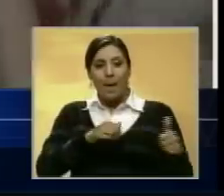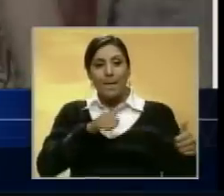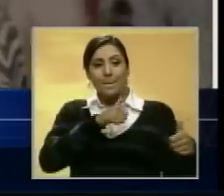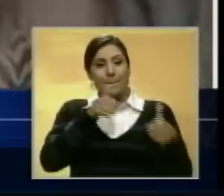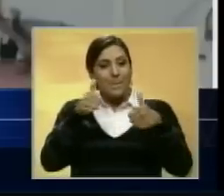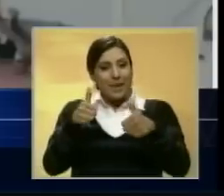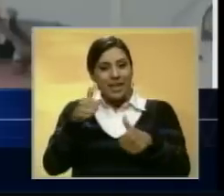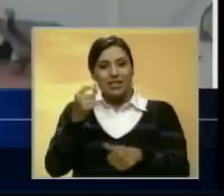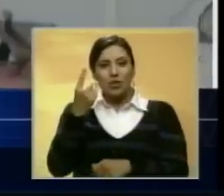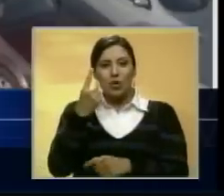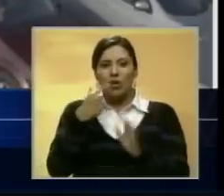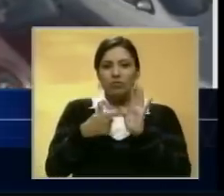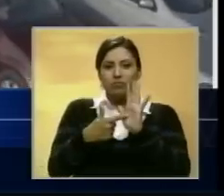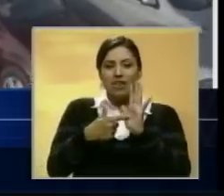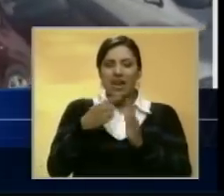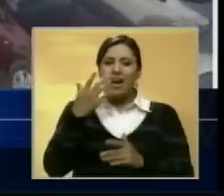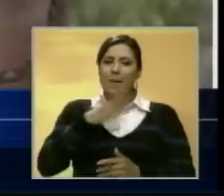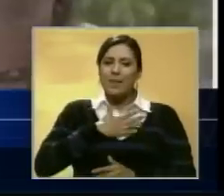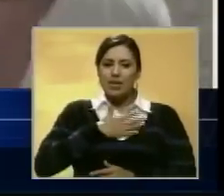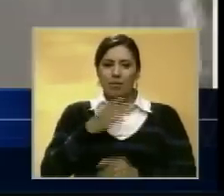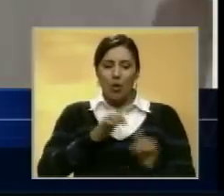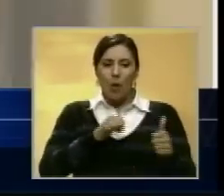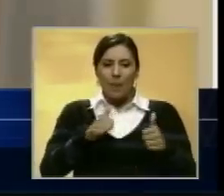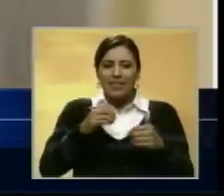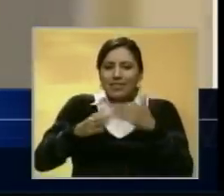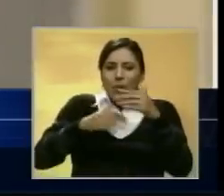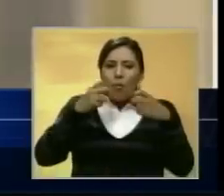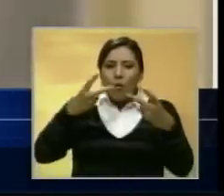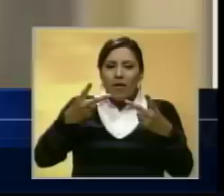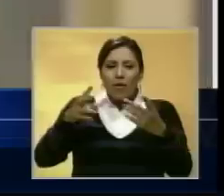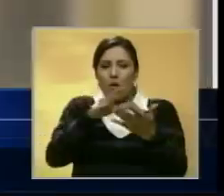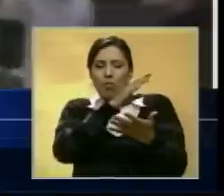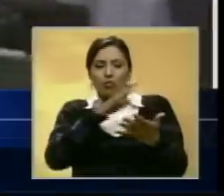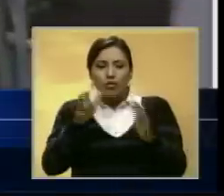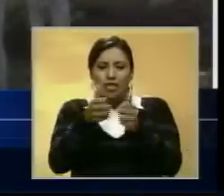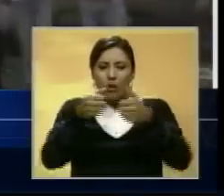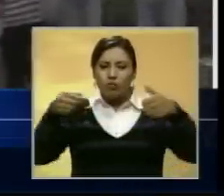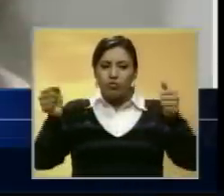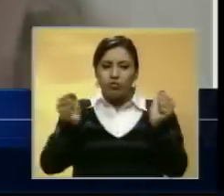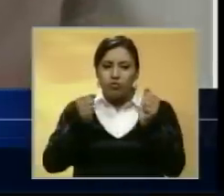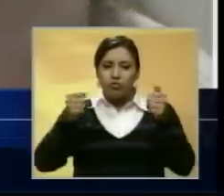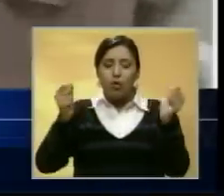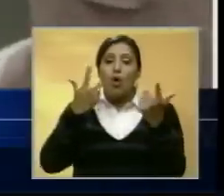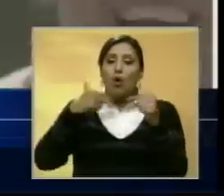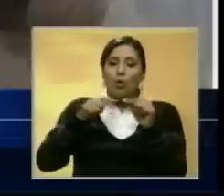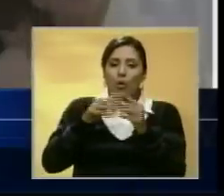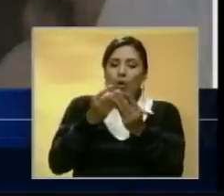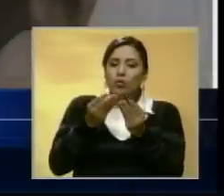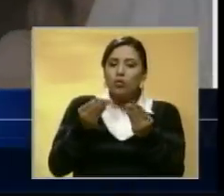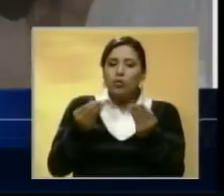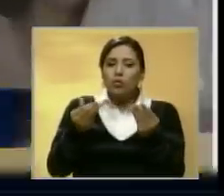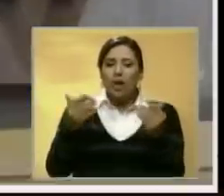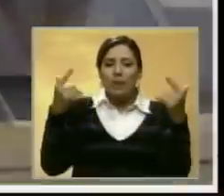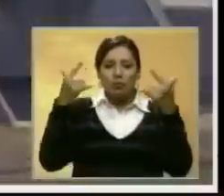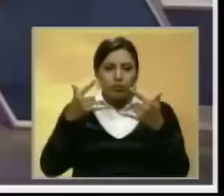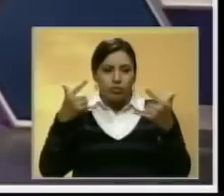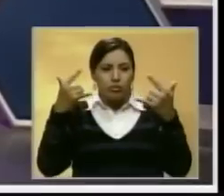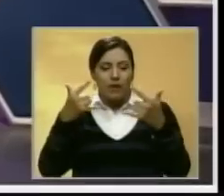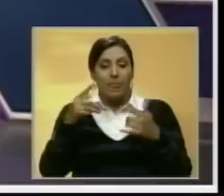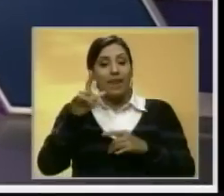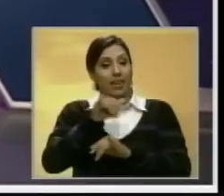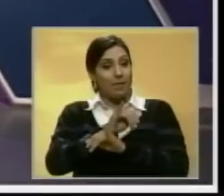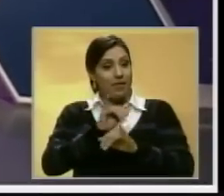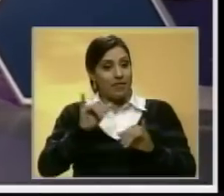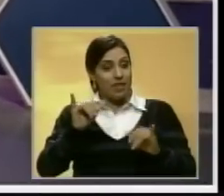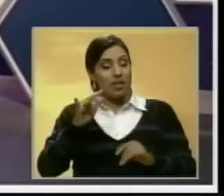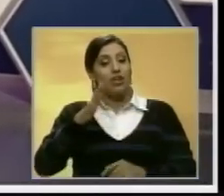con un solo de flauta de millo antes de dar paso a la cumbia y finalizar con un toque sensual de reggaetón. Así